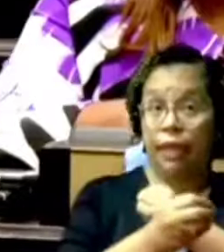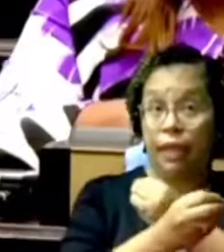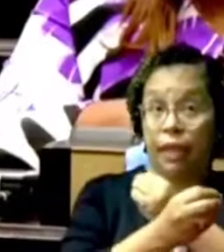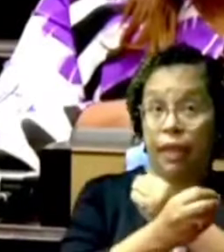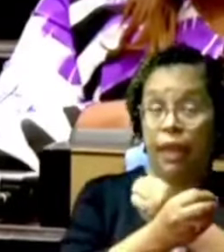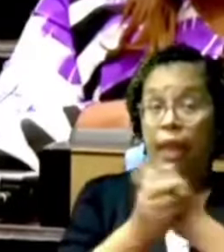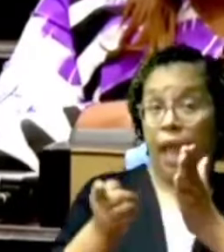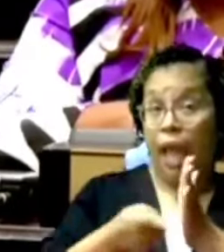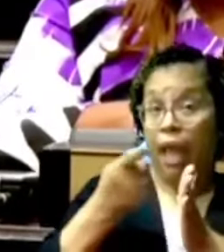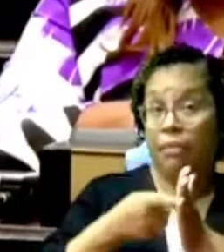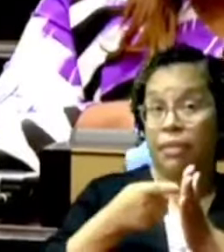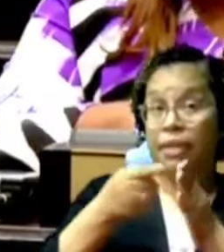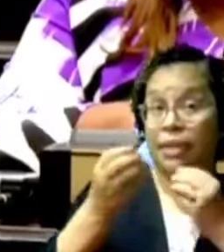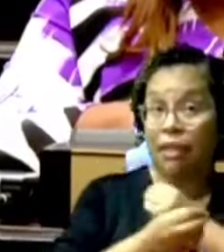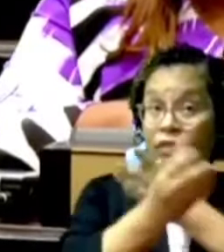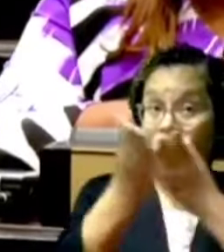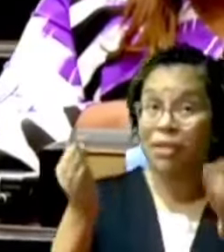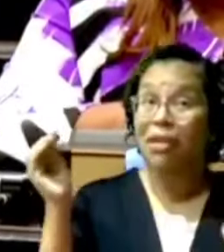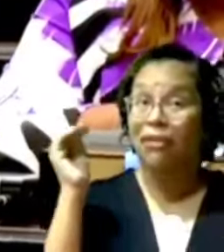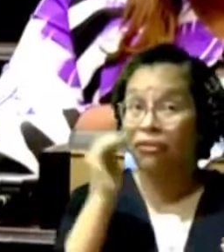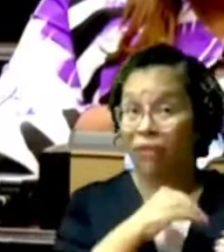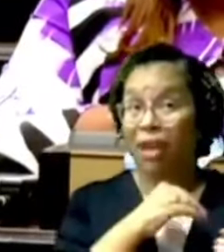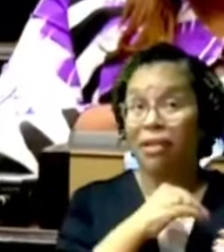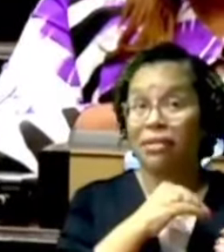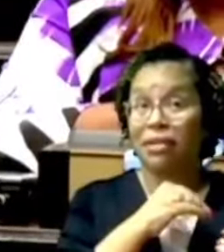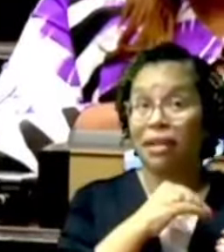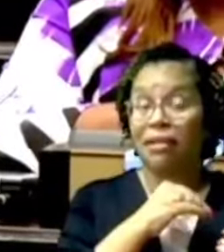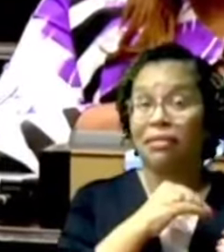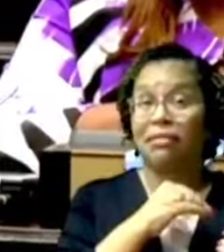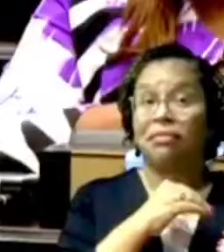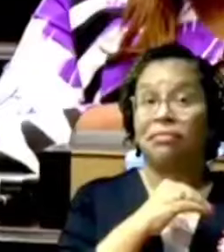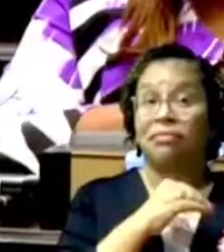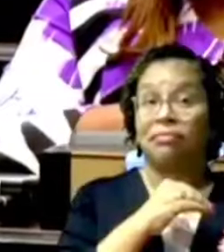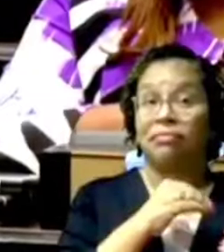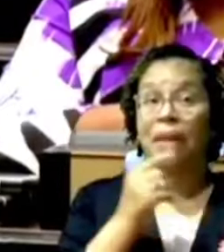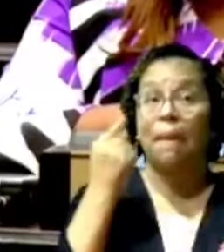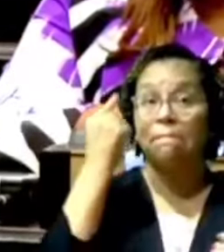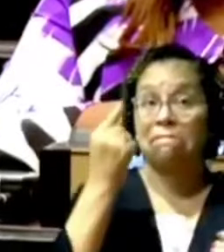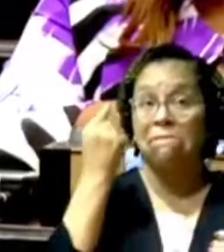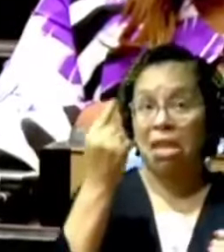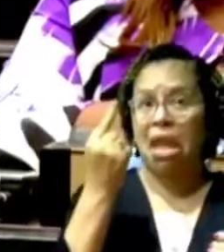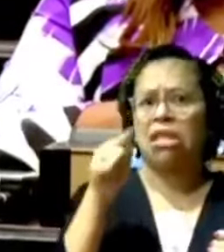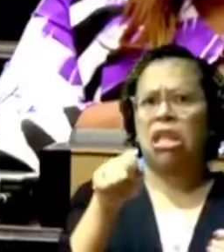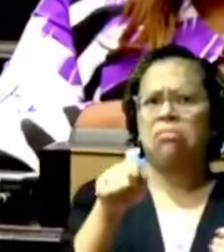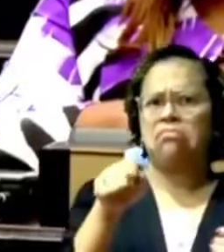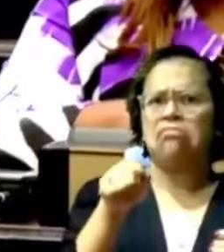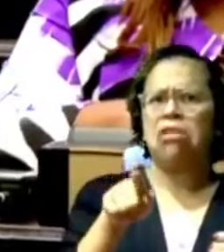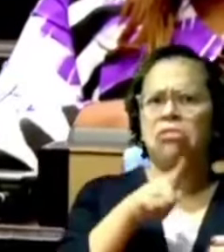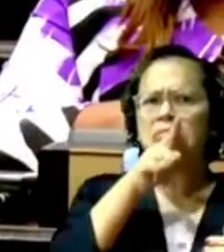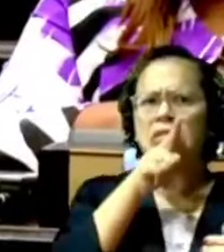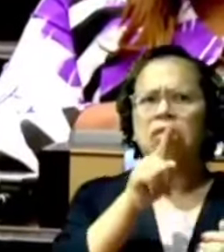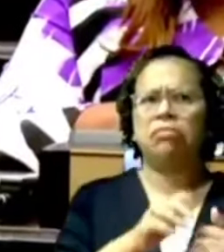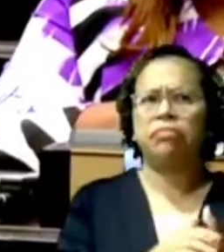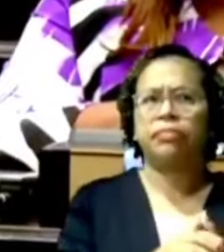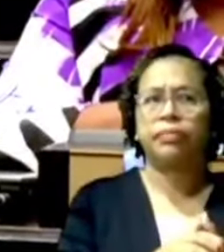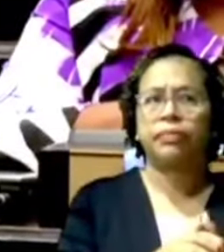veraces ruedan como si fuesen veraces. Hoy salió un artículo en un periódico de que 57 legisladores no